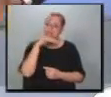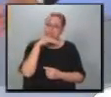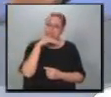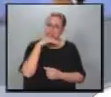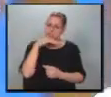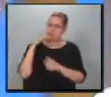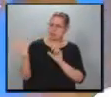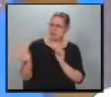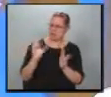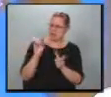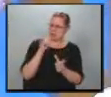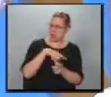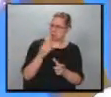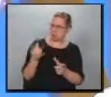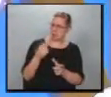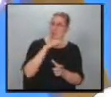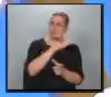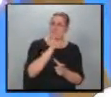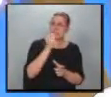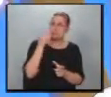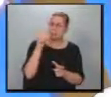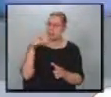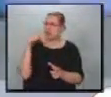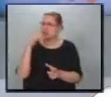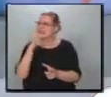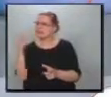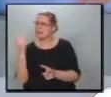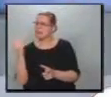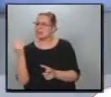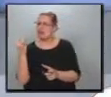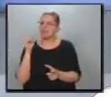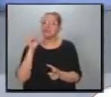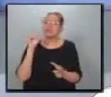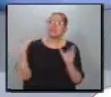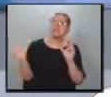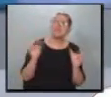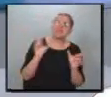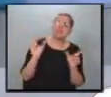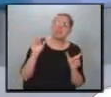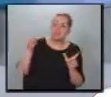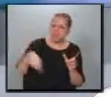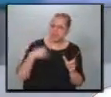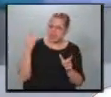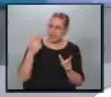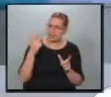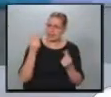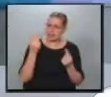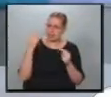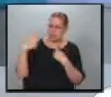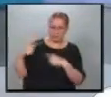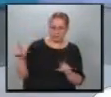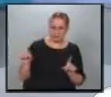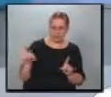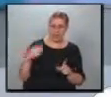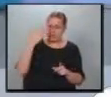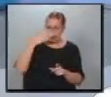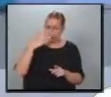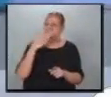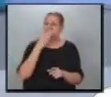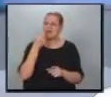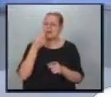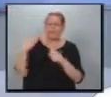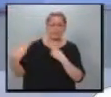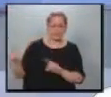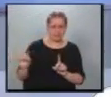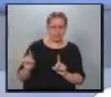tan diferente a este. Uno, 300 pesos, el otro 100. ¿Y es diferente esa diferencia en el precio? ¿Se nota después en el sabor o no